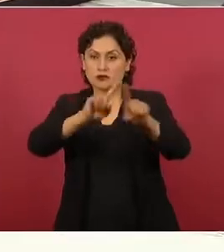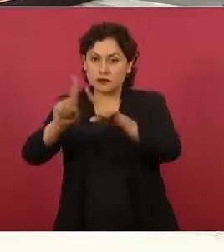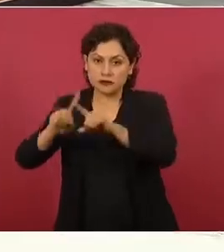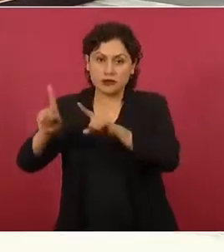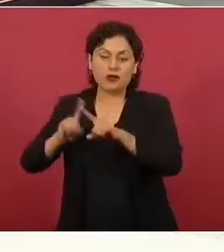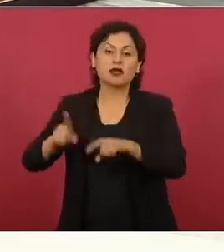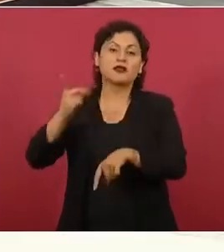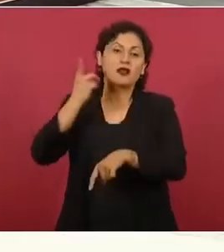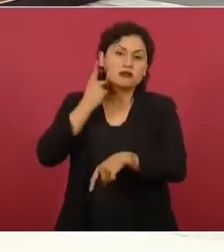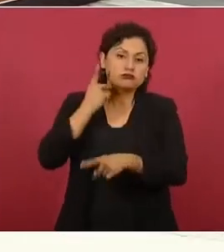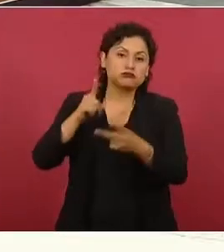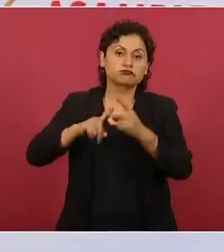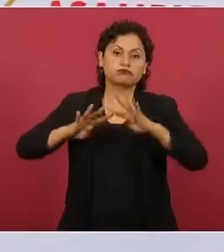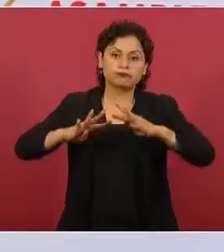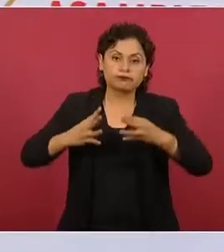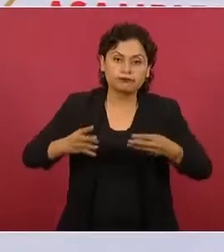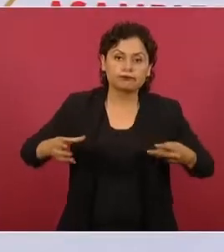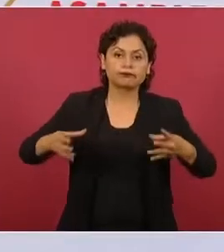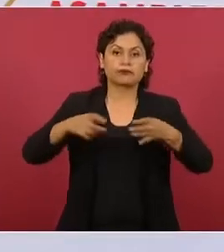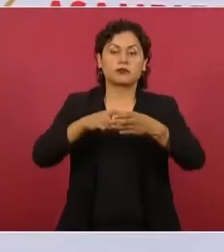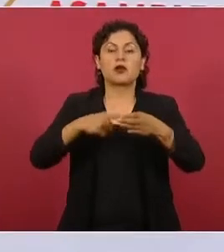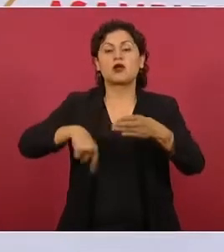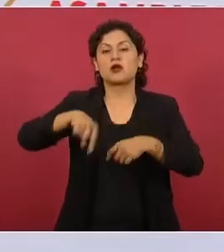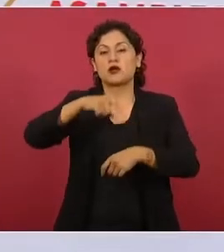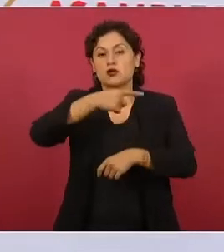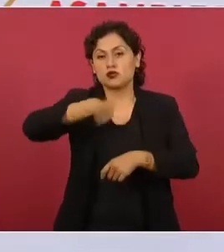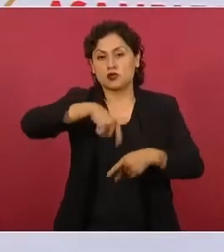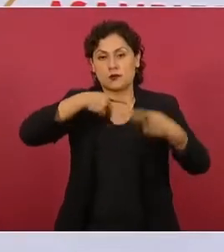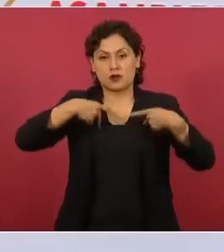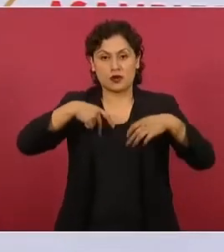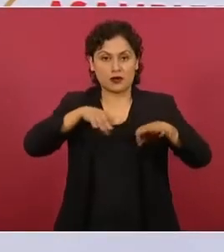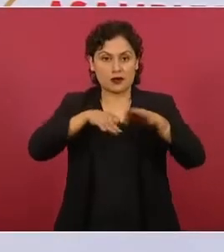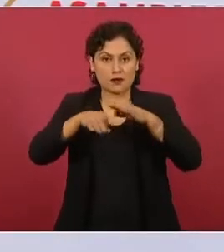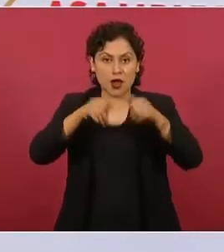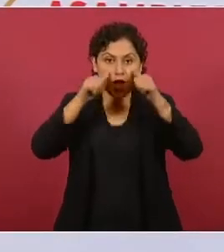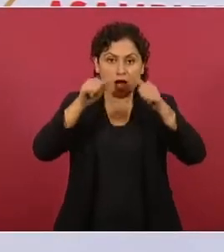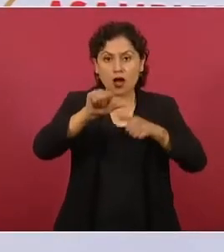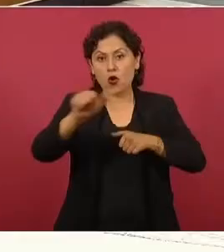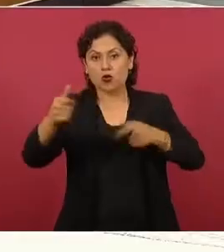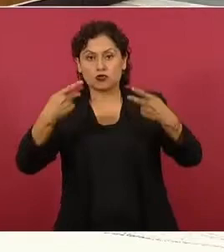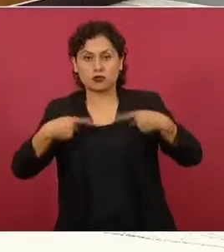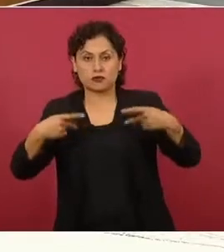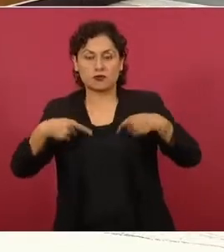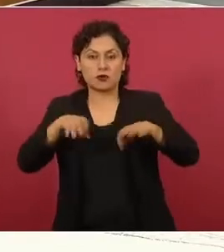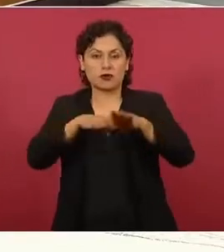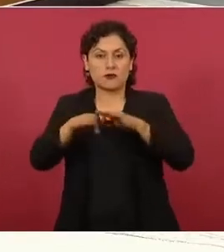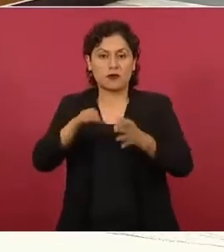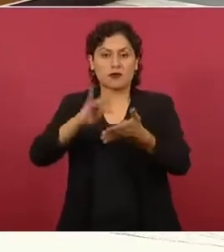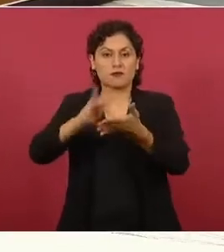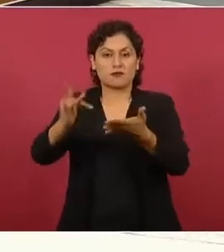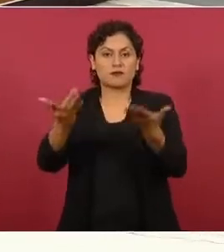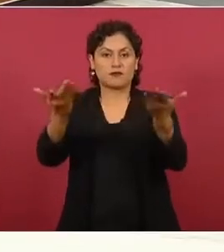y comisionados, somos trabajadores sirviendo a trabajadores. Es cuanto. Gracias.